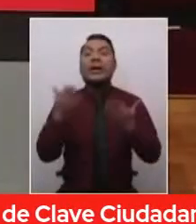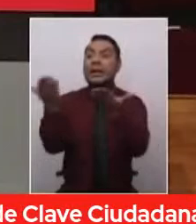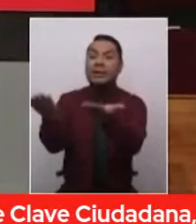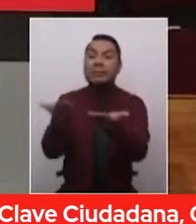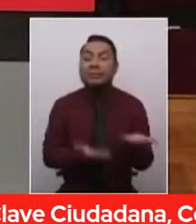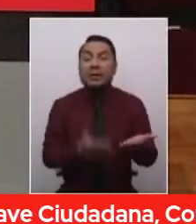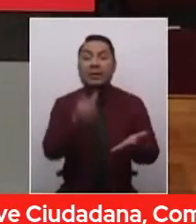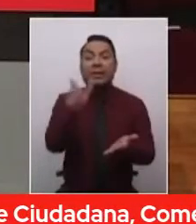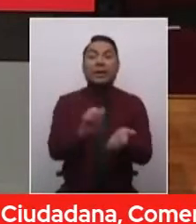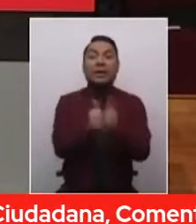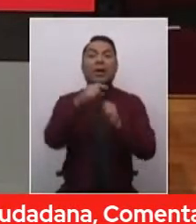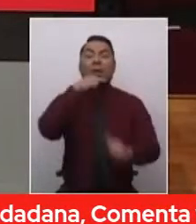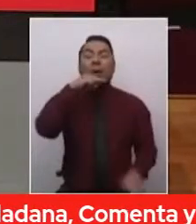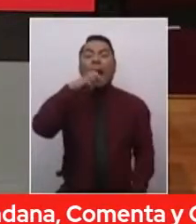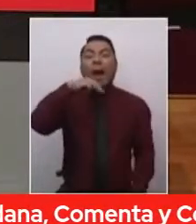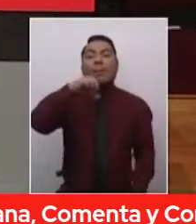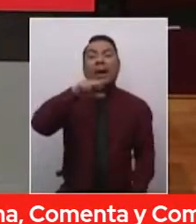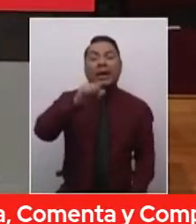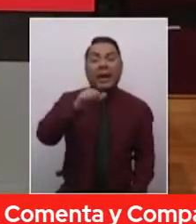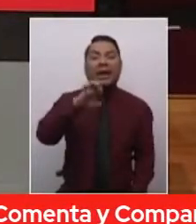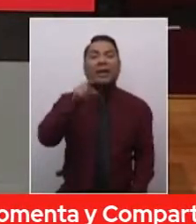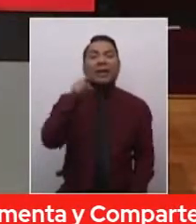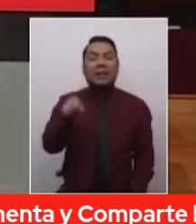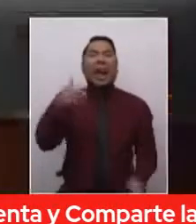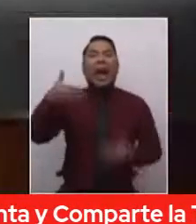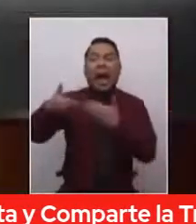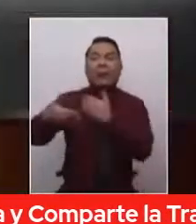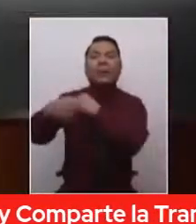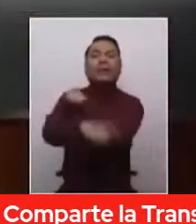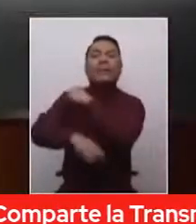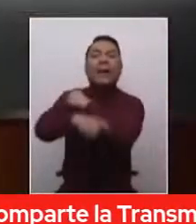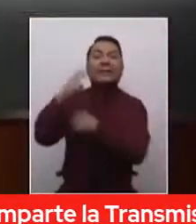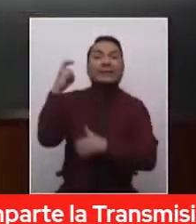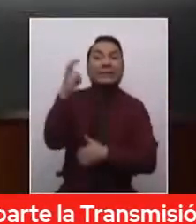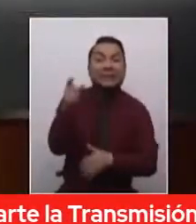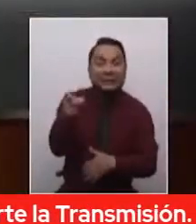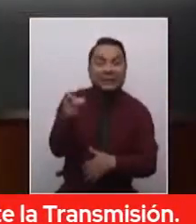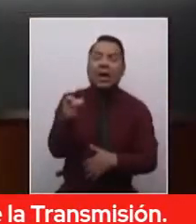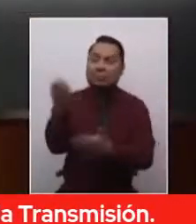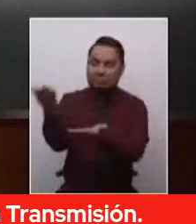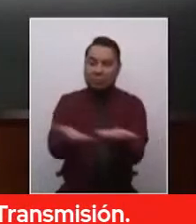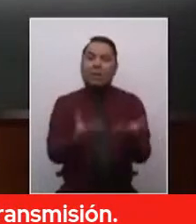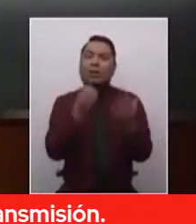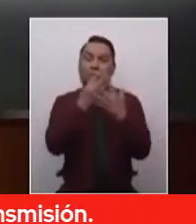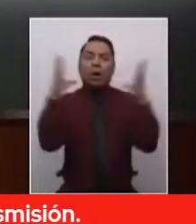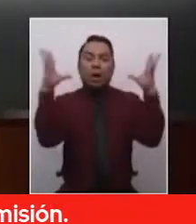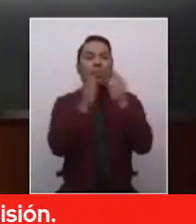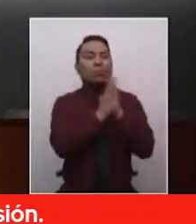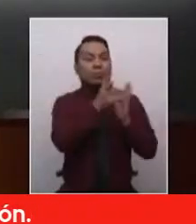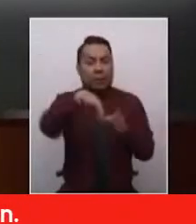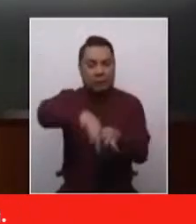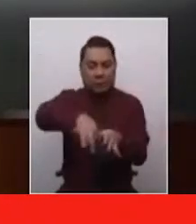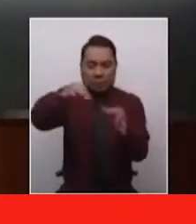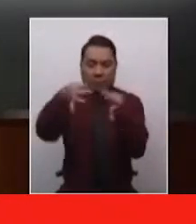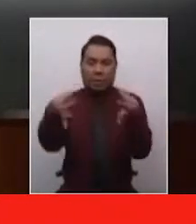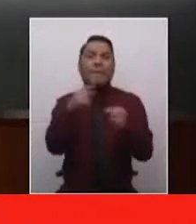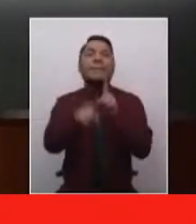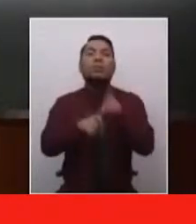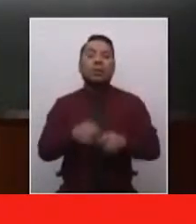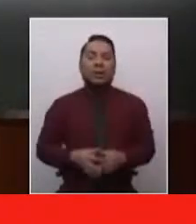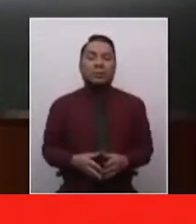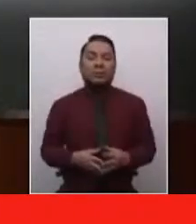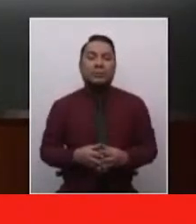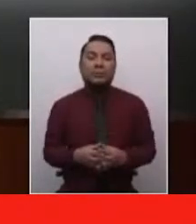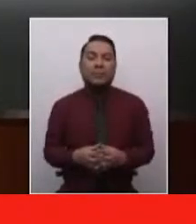Invitamos a la candidata María Elena Soto de Avanza País a acercarse al ánfora. Candidata, buenas noches, por favor.